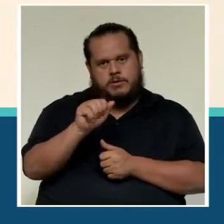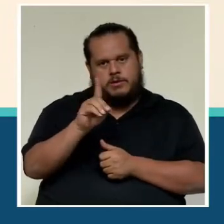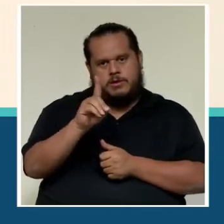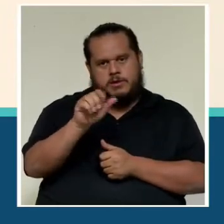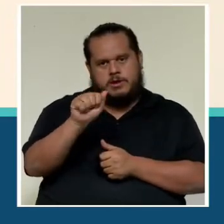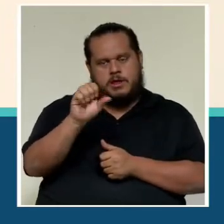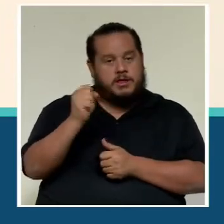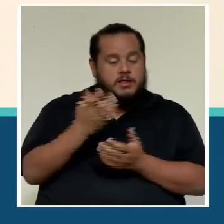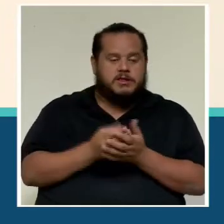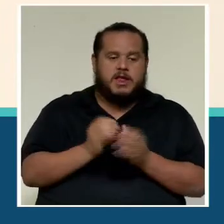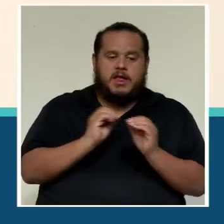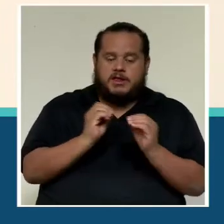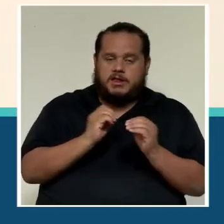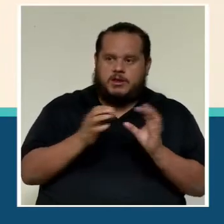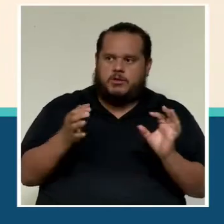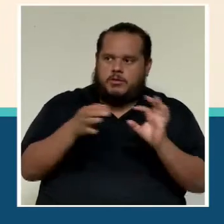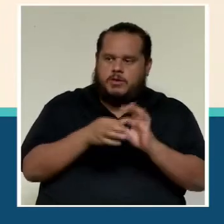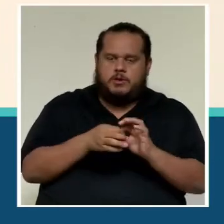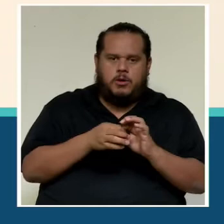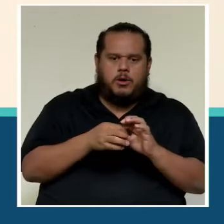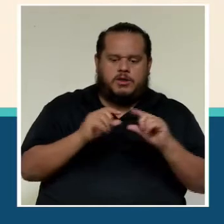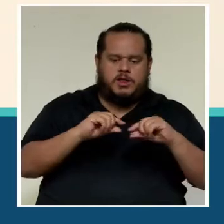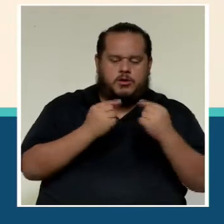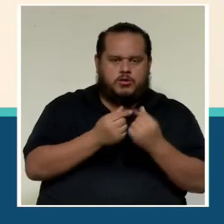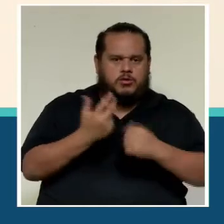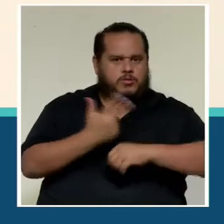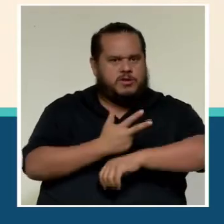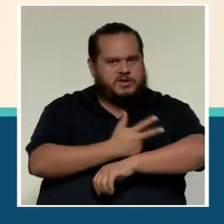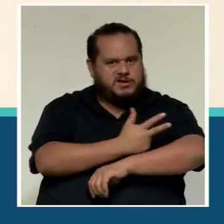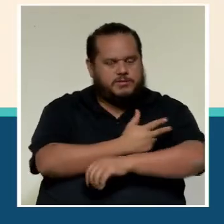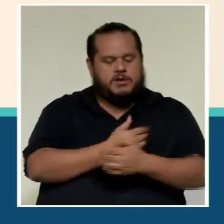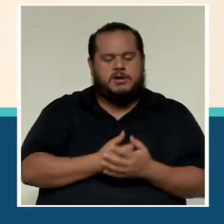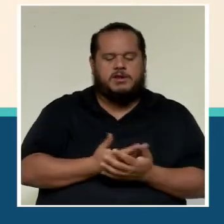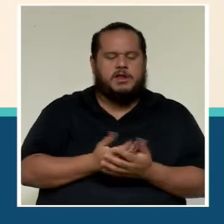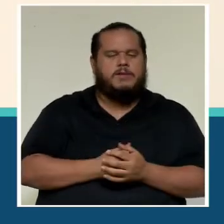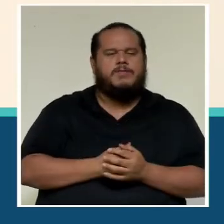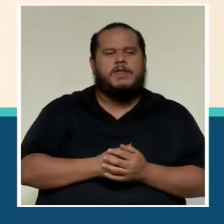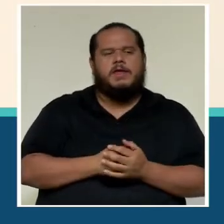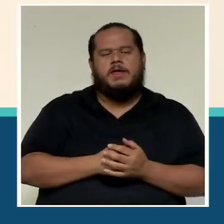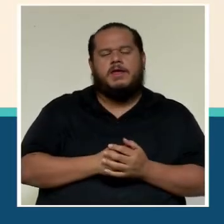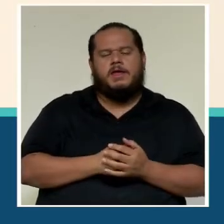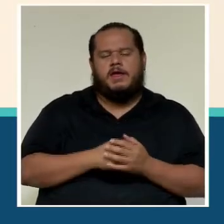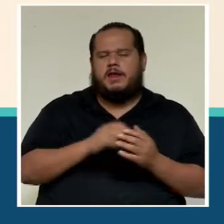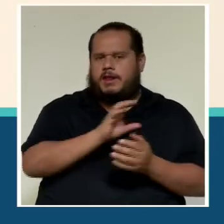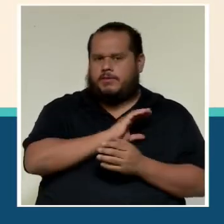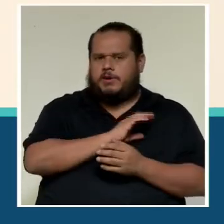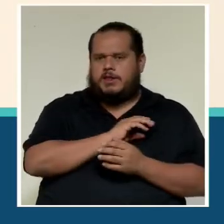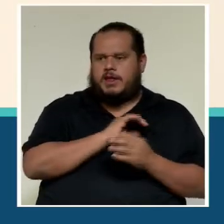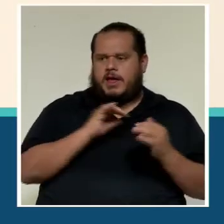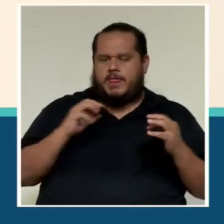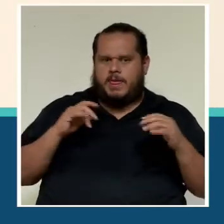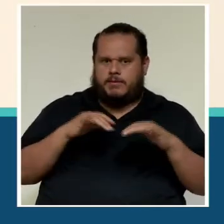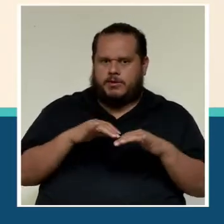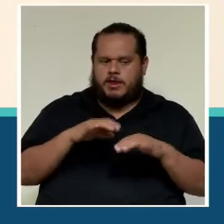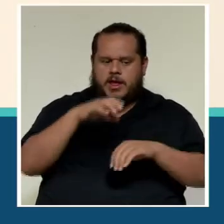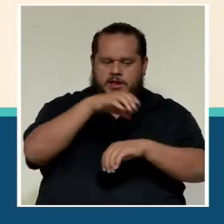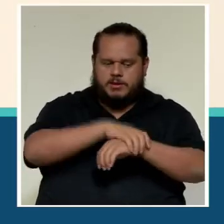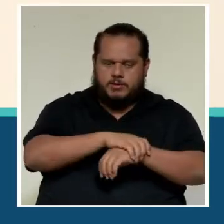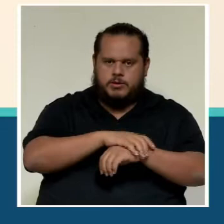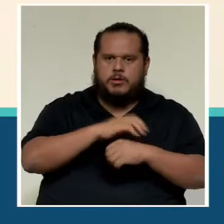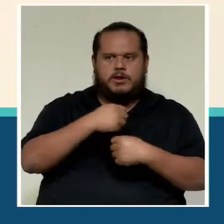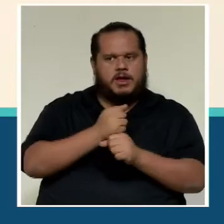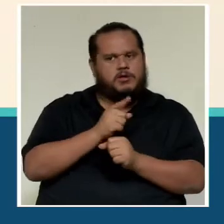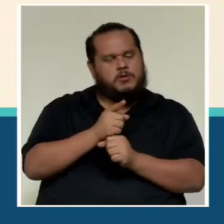pandillas centroamericanas, las maras, lo que la Policía Profesional de Migración ha detenido y también ha hecho este proceso